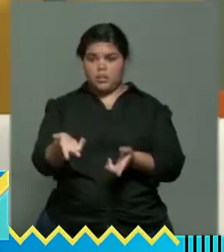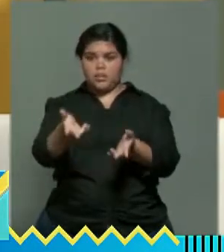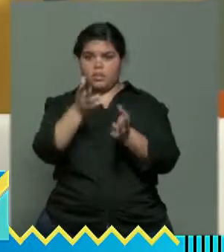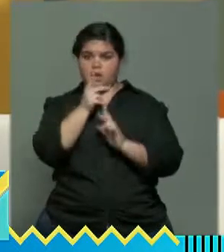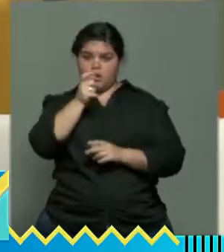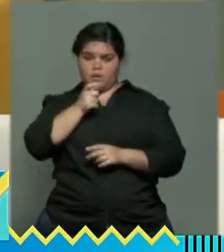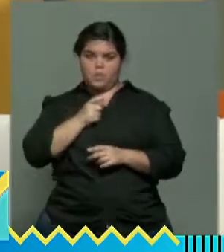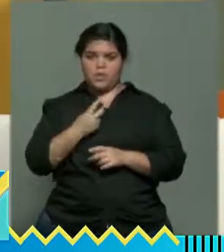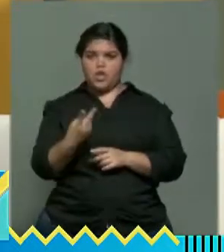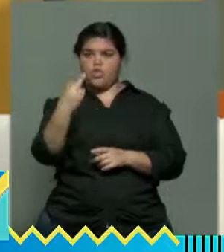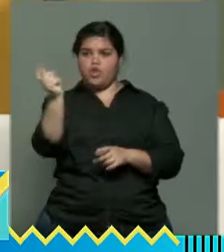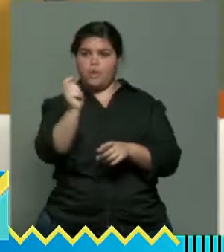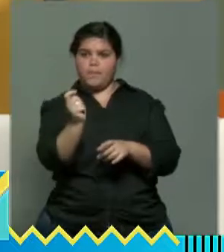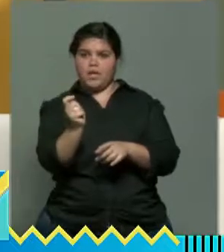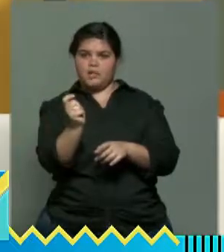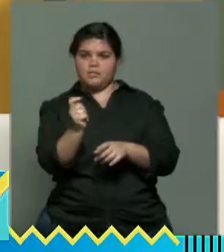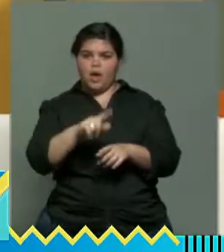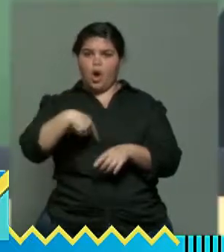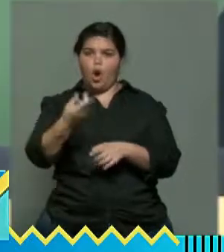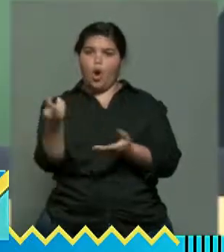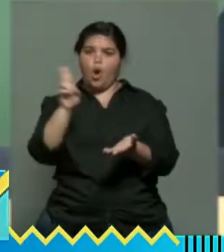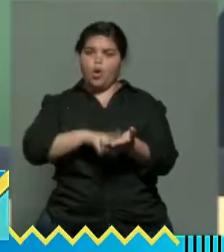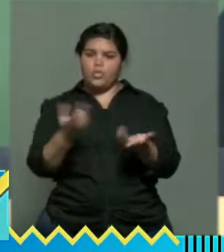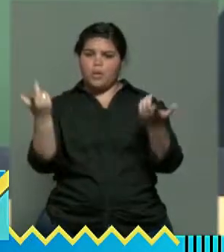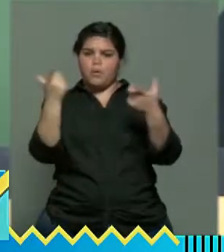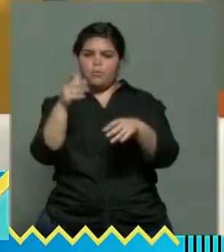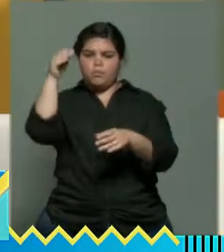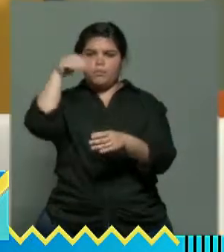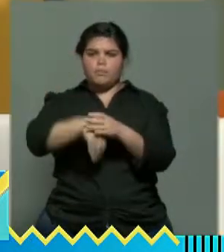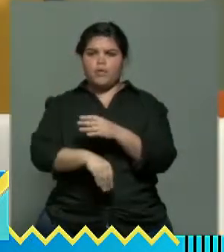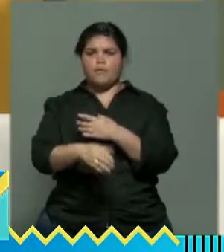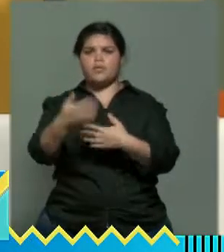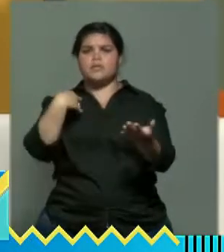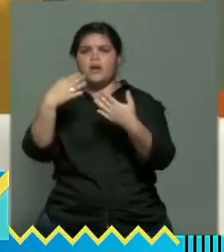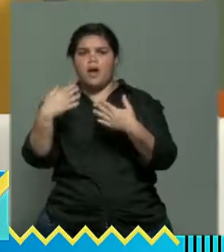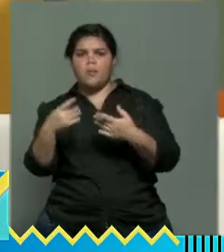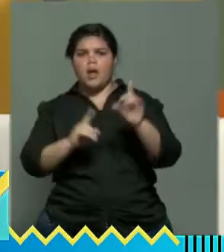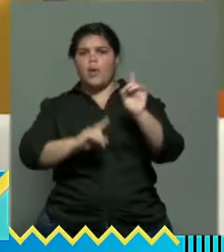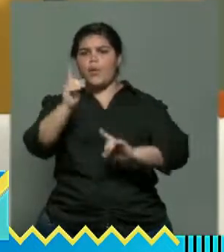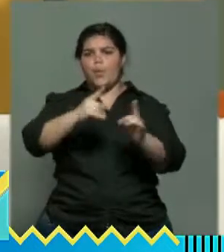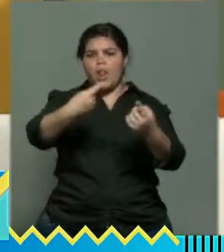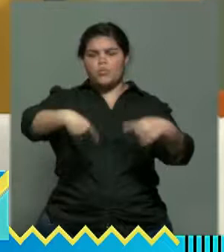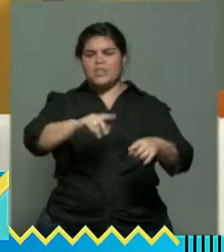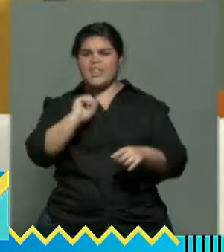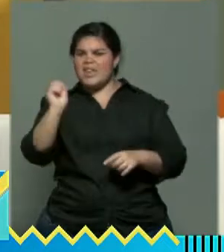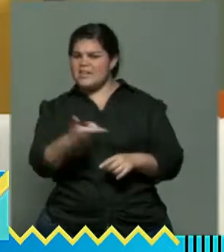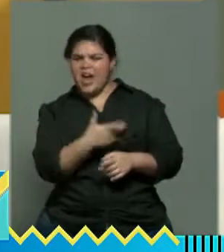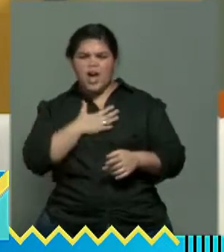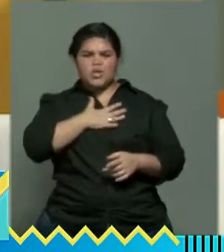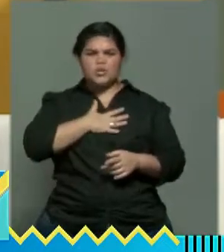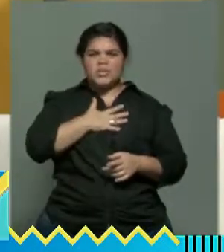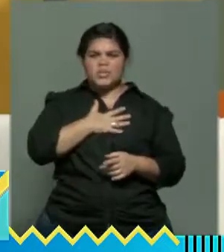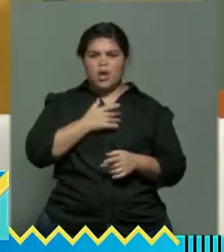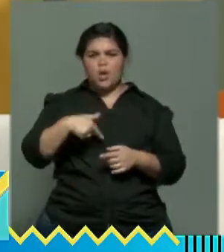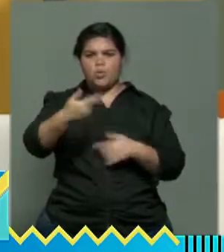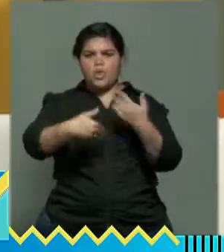dentro de 2 meses nos juntamos otra vez para profundizar a ver qué son las cosas que usted le está haciendo ruido y que no lo deja ser